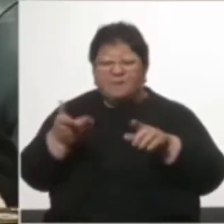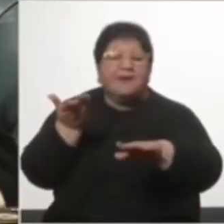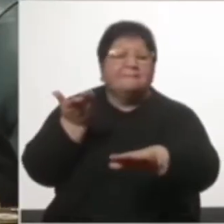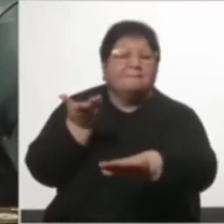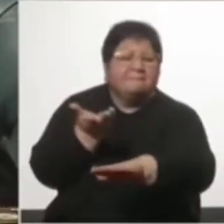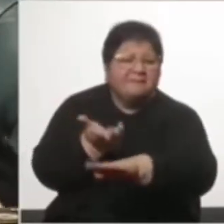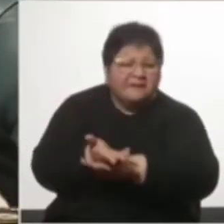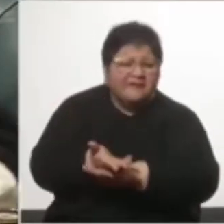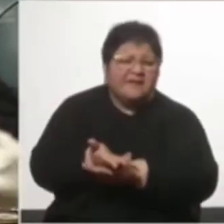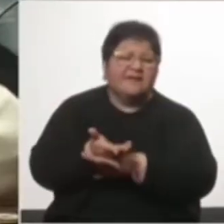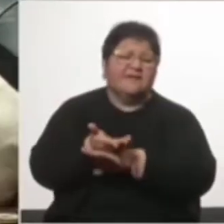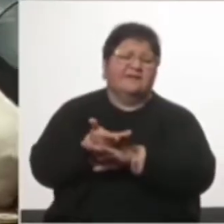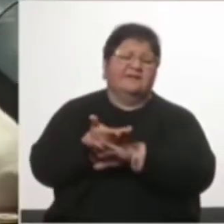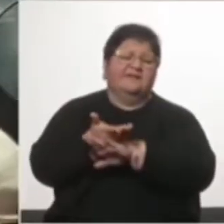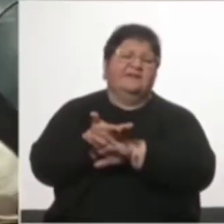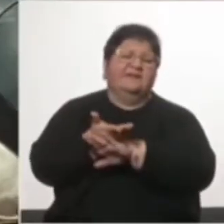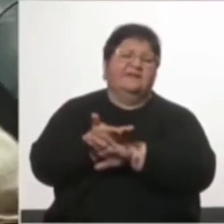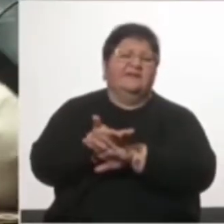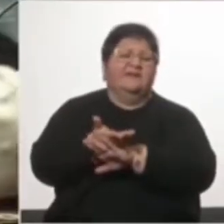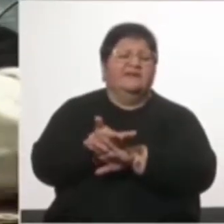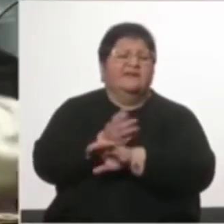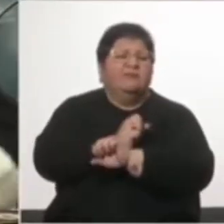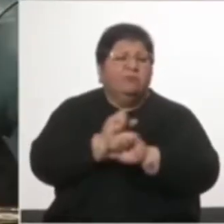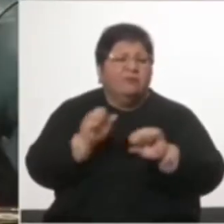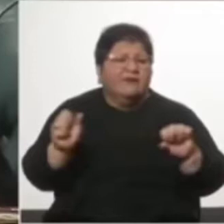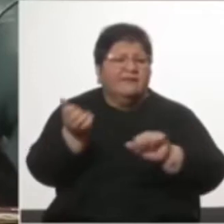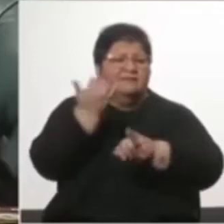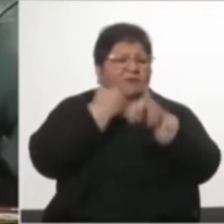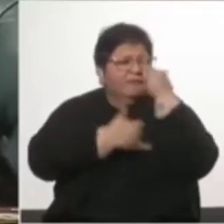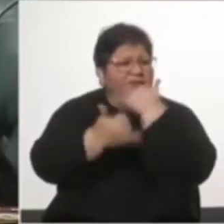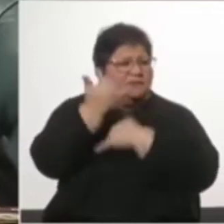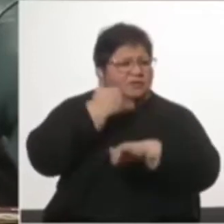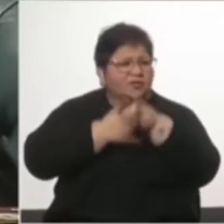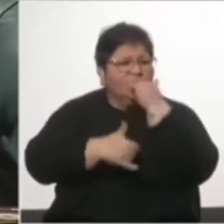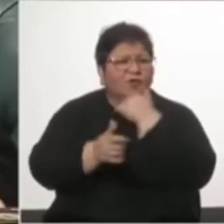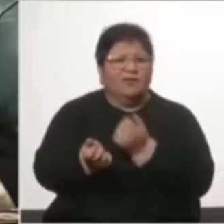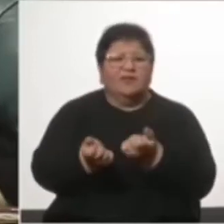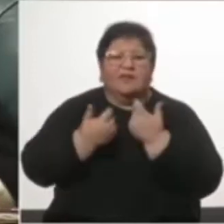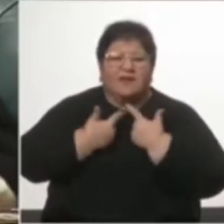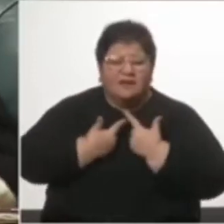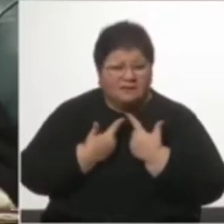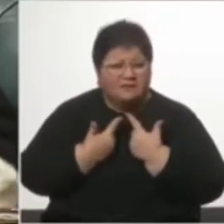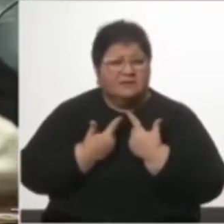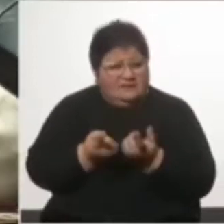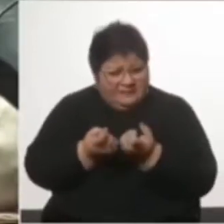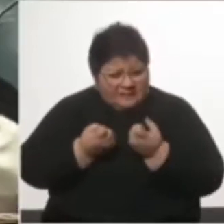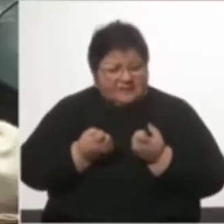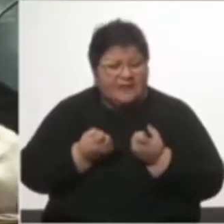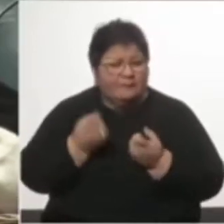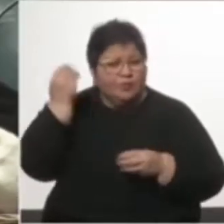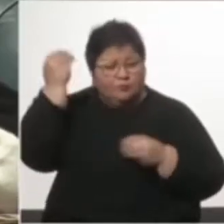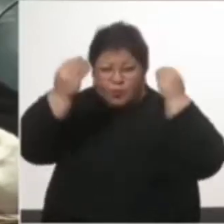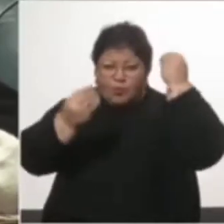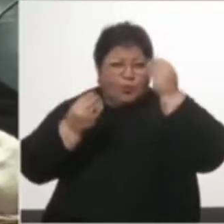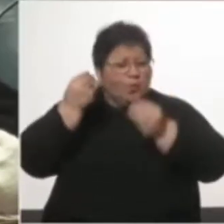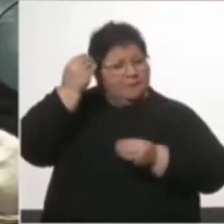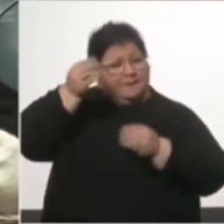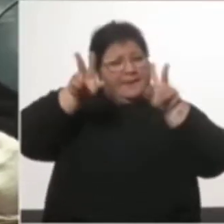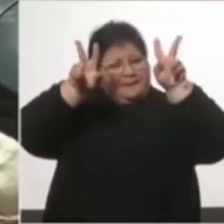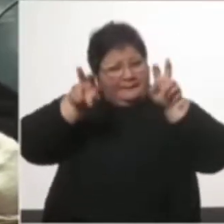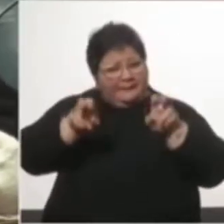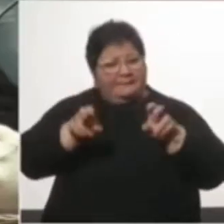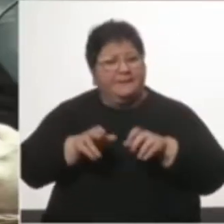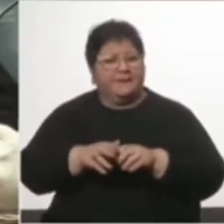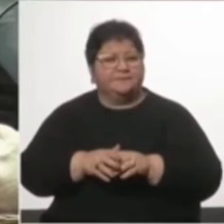para recibir de parte de ellos la información que creemos necesaria, porque nos preocupa el tema, y para